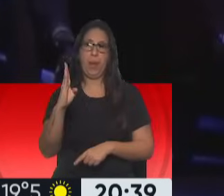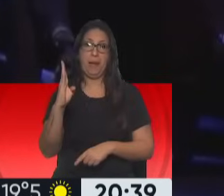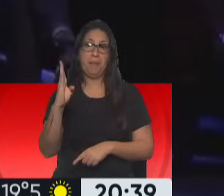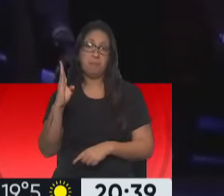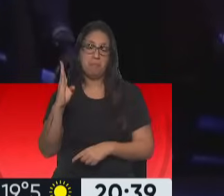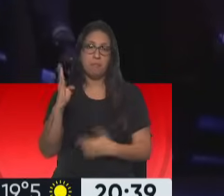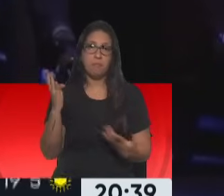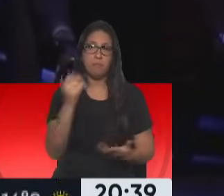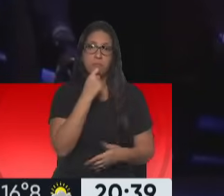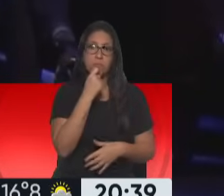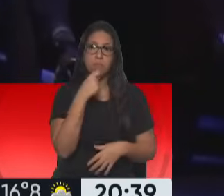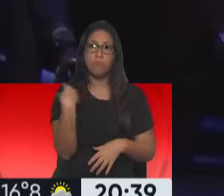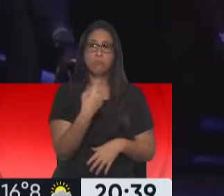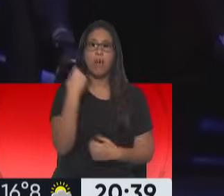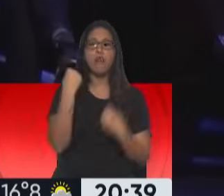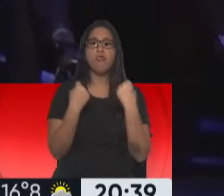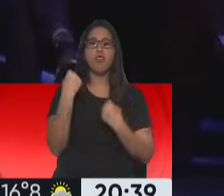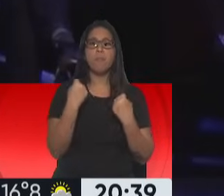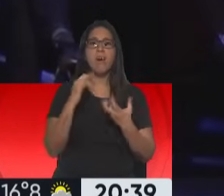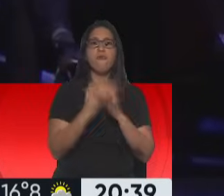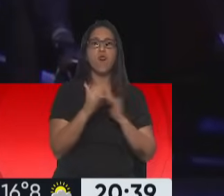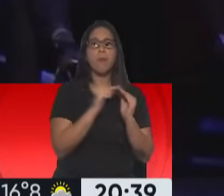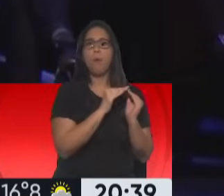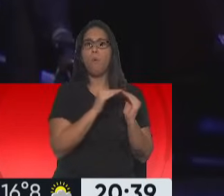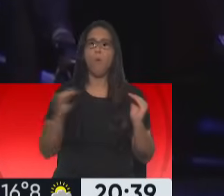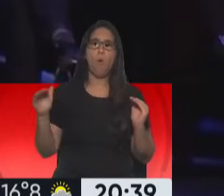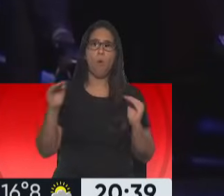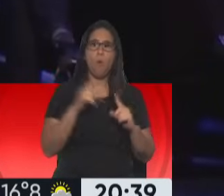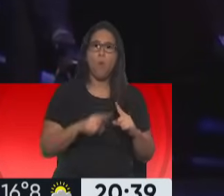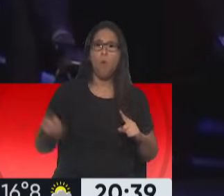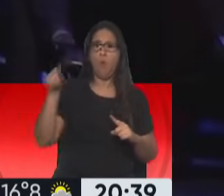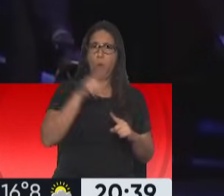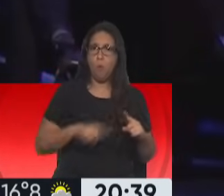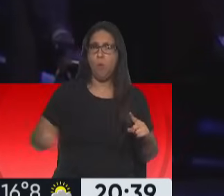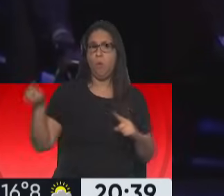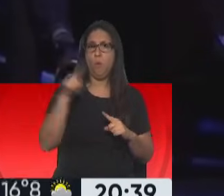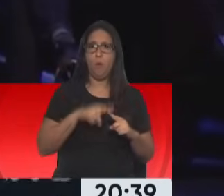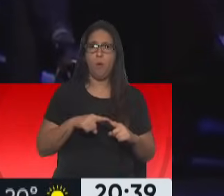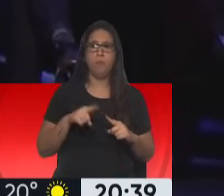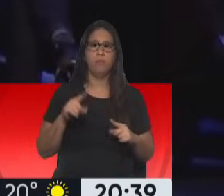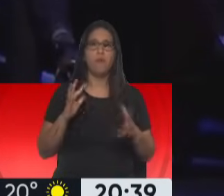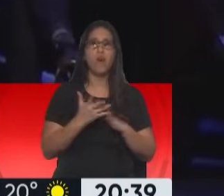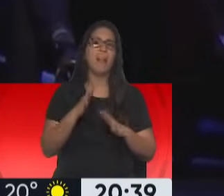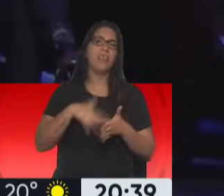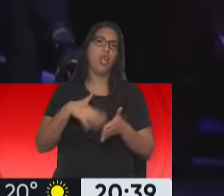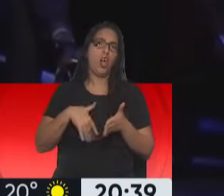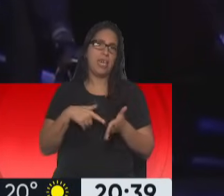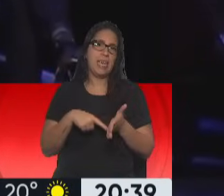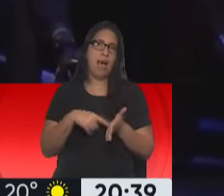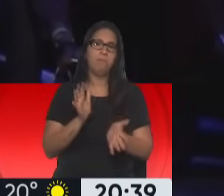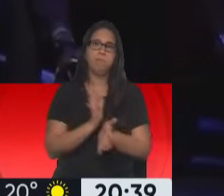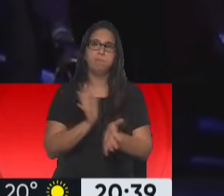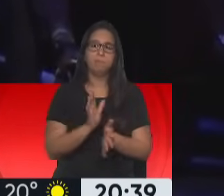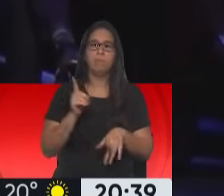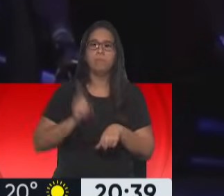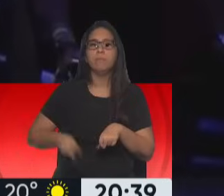a asumir que estamos en una economía de giro uniforme, una economía que, desde el punto de vista teórico, se